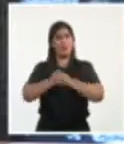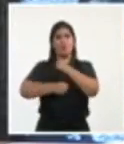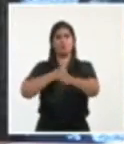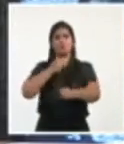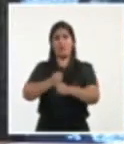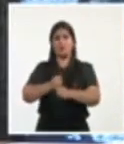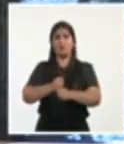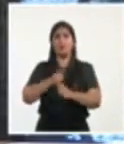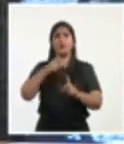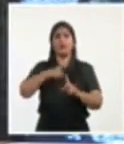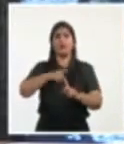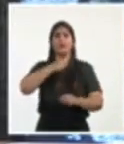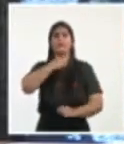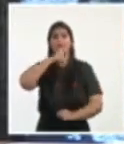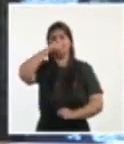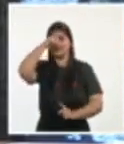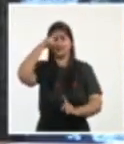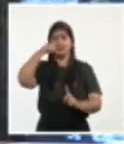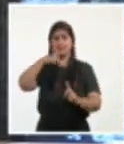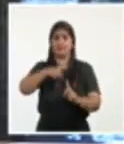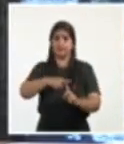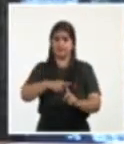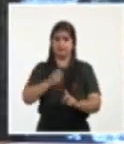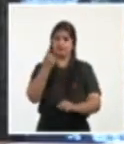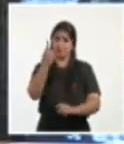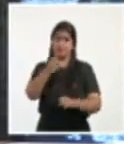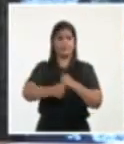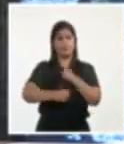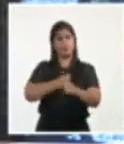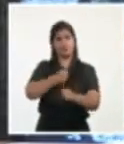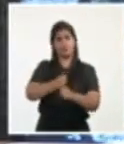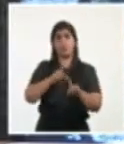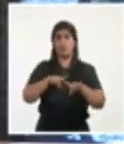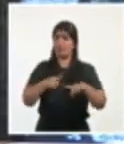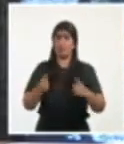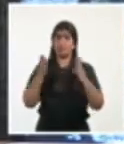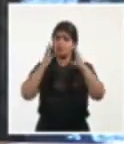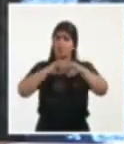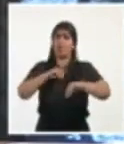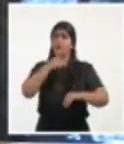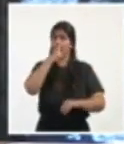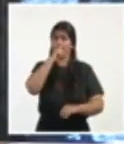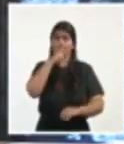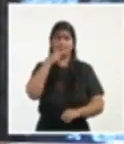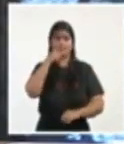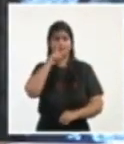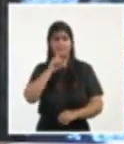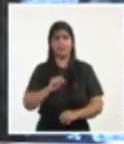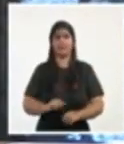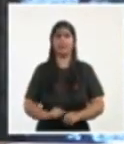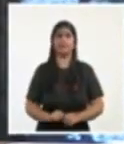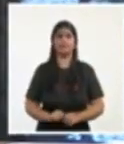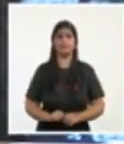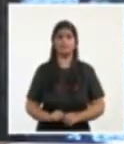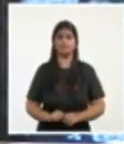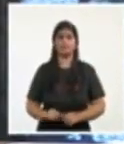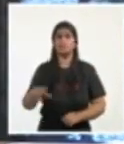todos los protocolos de atención a pacientes. Cuando comentaba del número de niños, hemos tenido que abrir nuevas capacidades para el ingreso de niños.